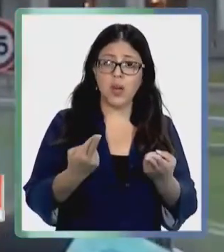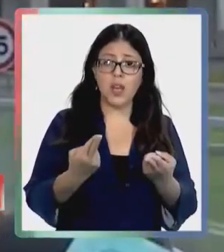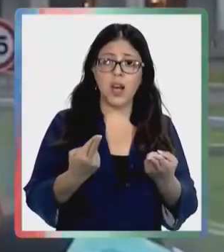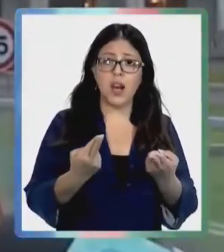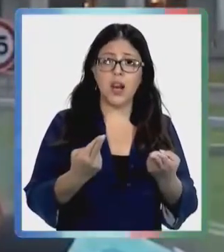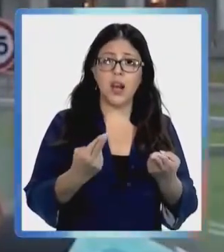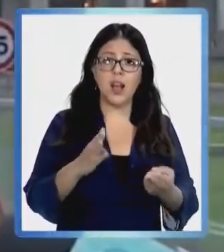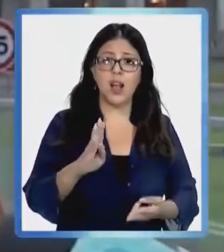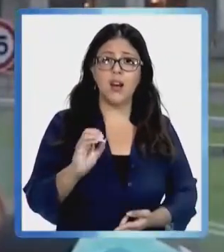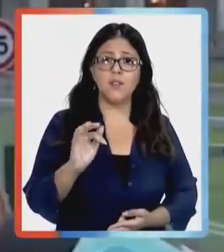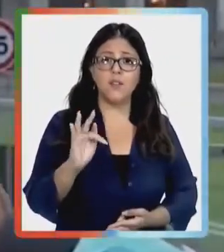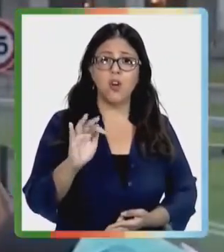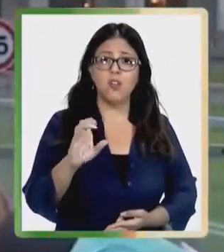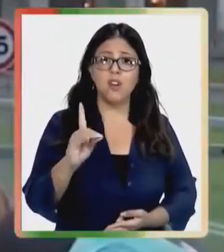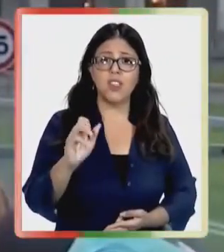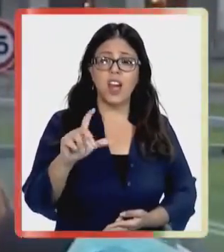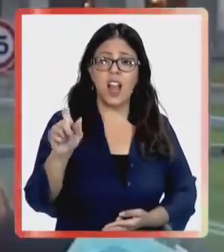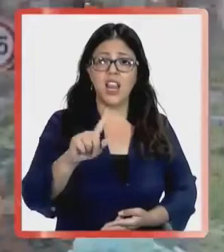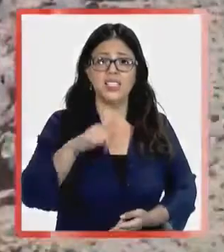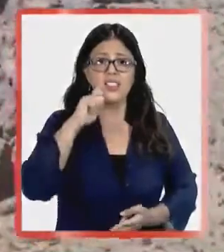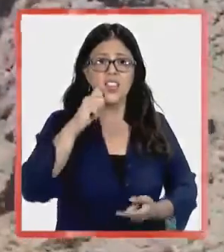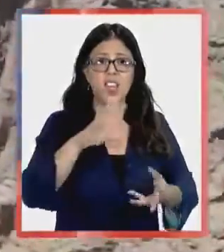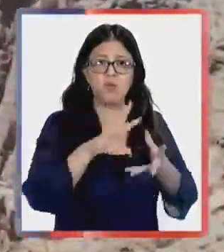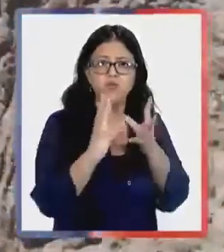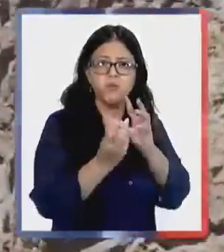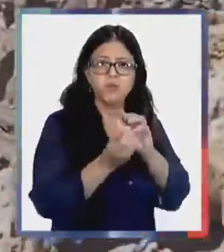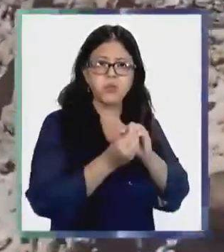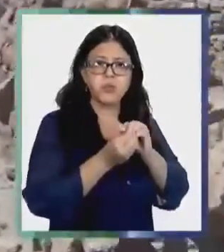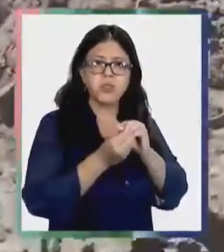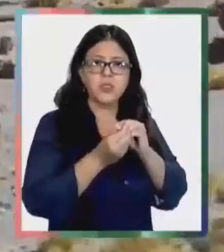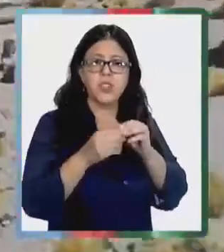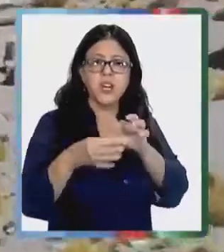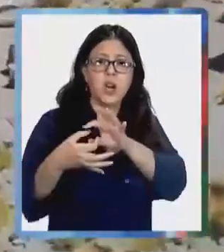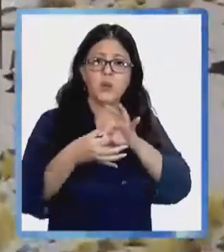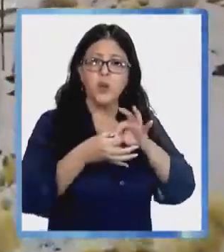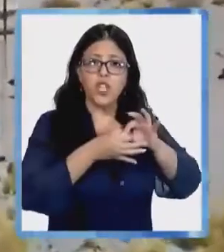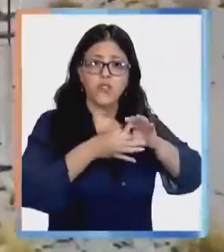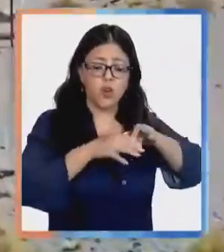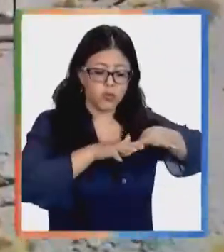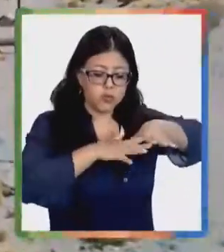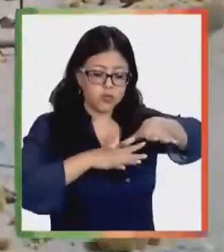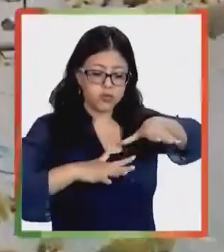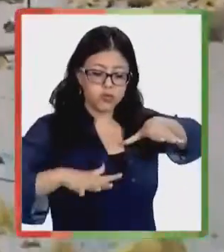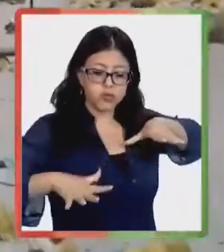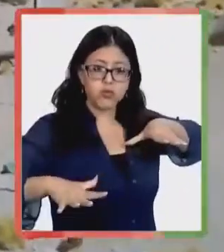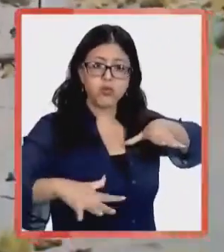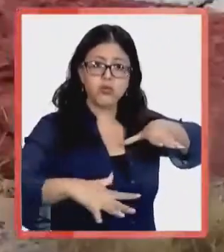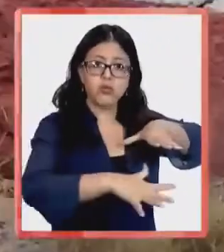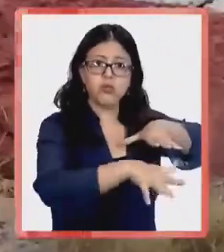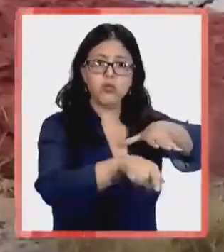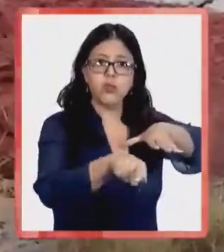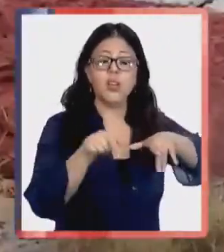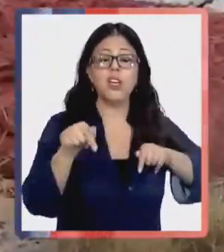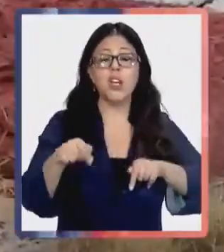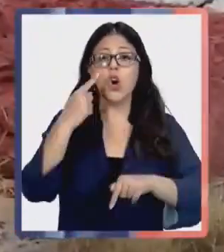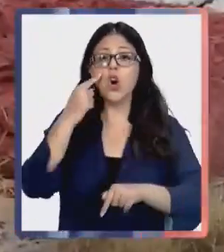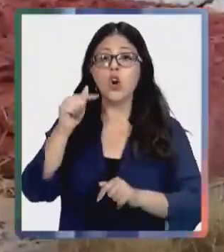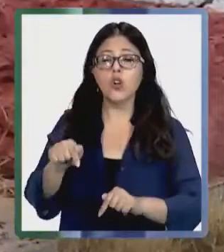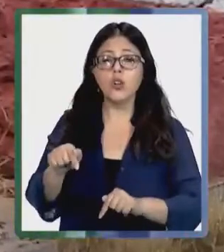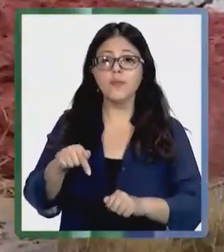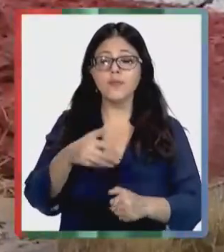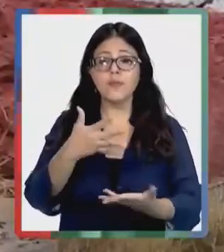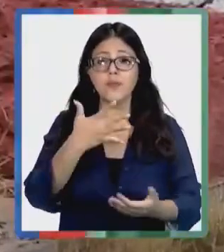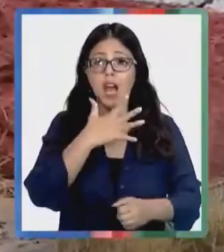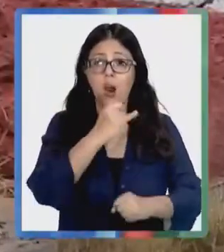los bofedales que han sido deteriorados por la canalización del Silala. Nosotros siempre hemos sostenido que se